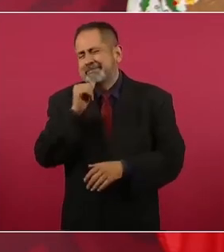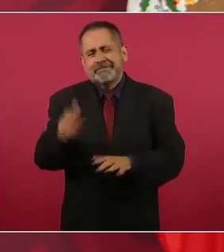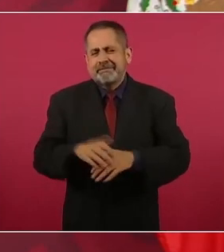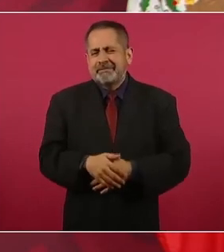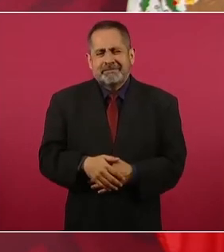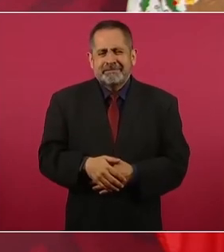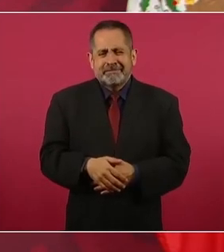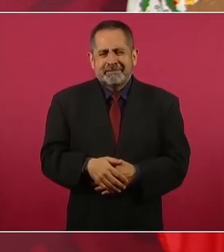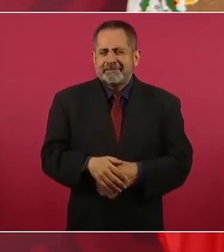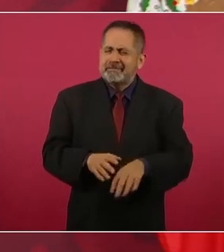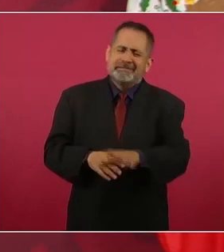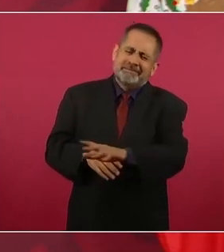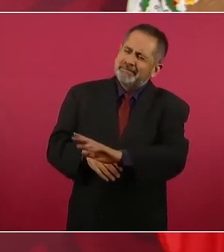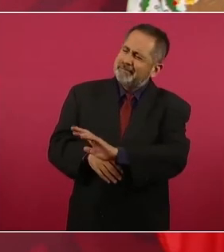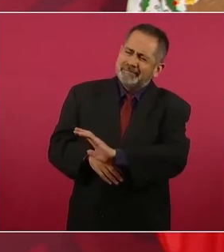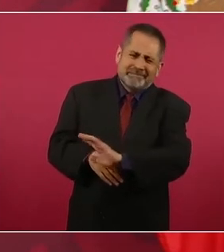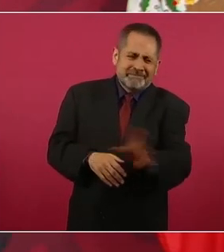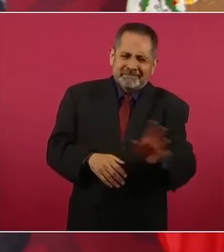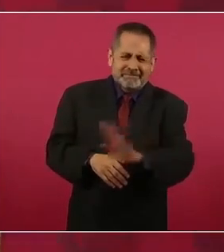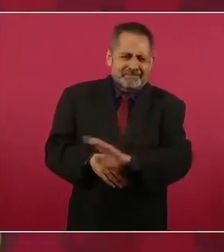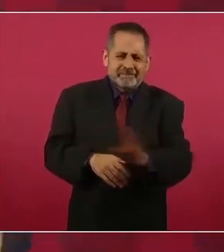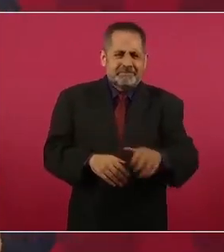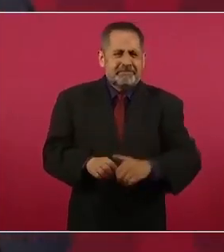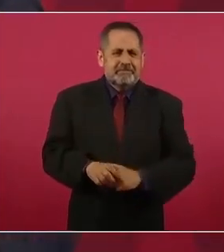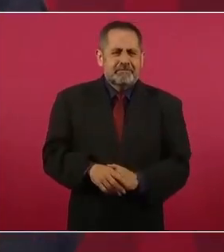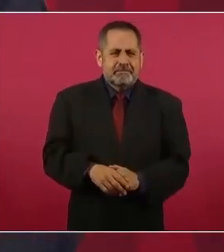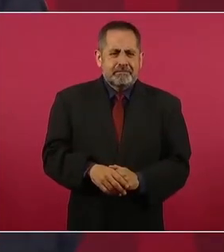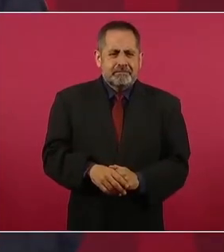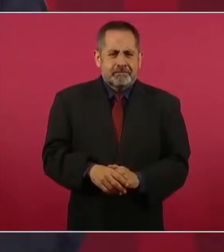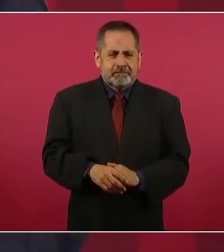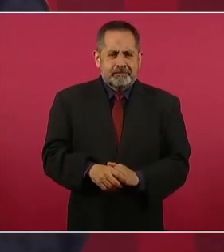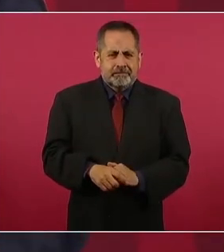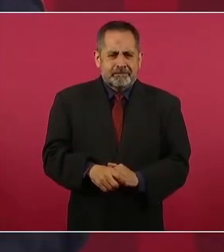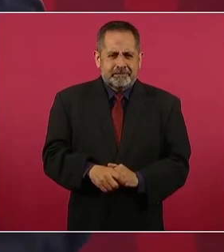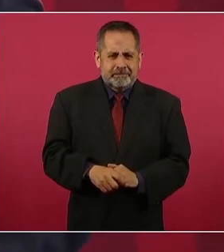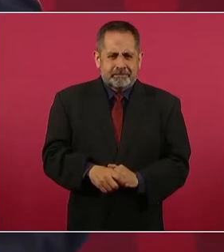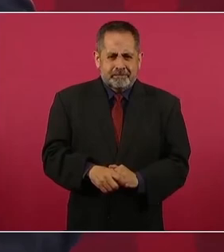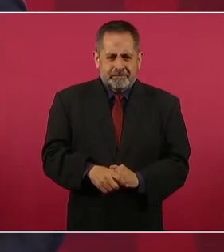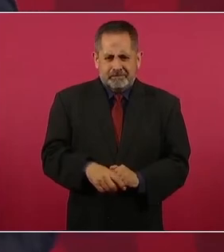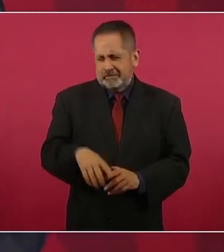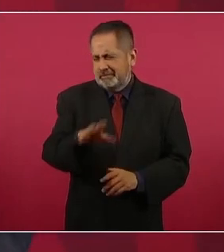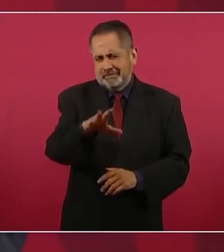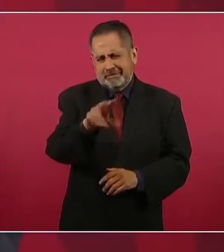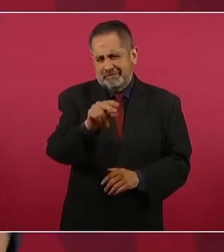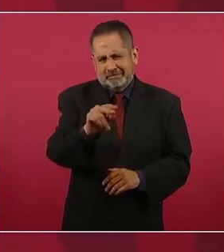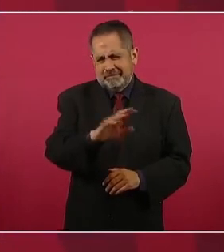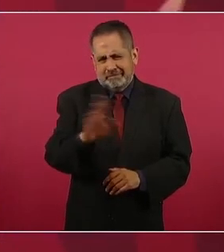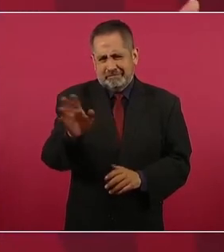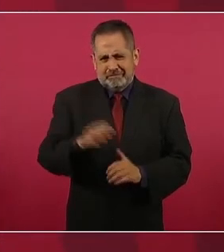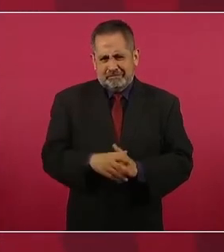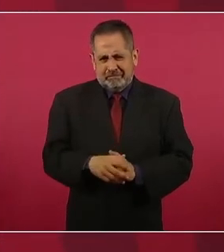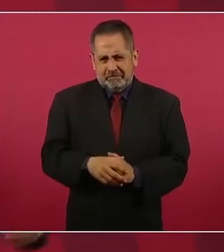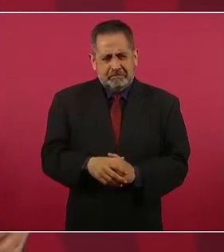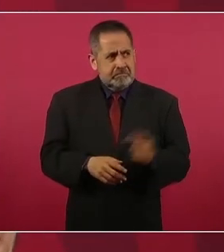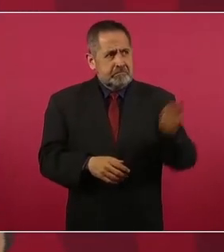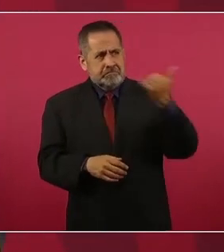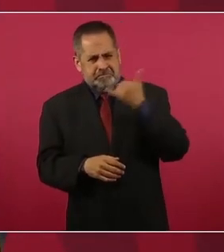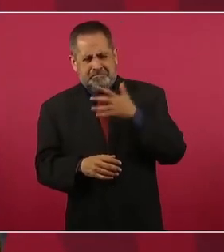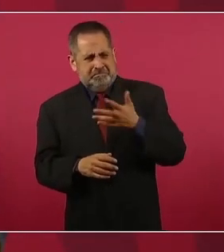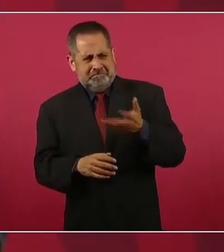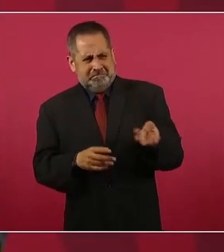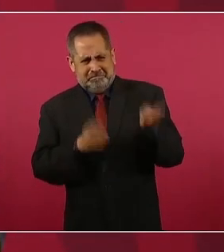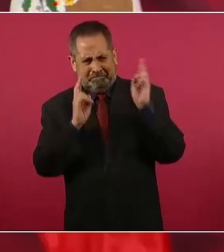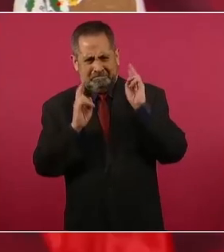No, no, no, no, no. ¿No? Usted. Ah, no, no. No, y no tiene por qué hacerlo. O